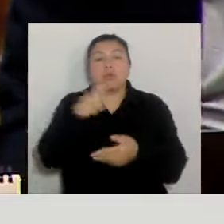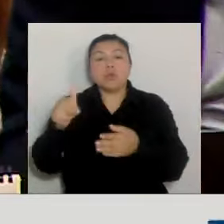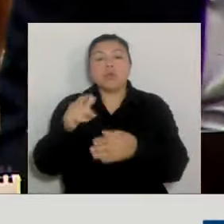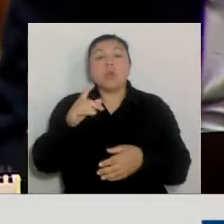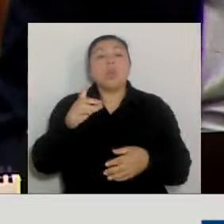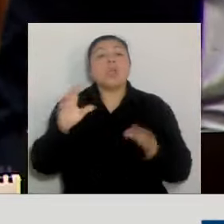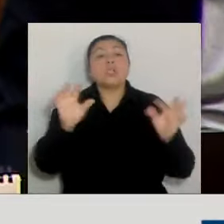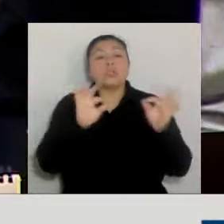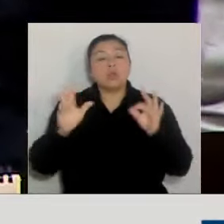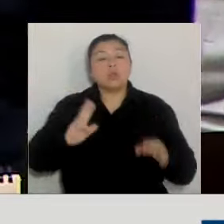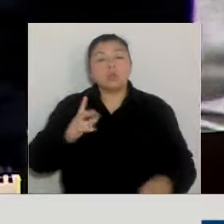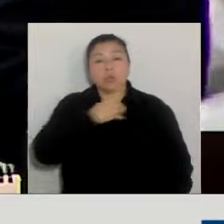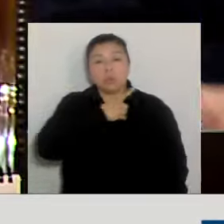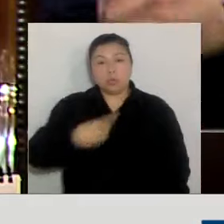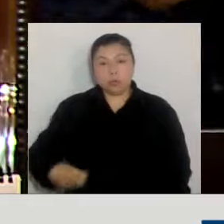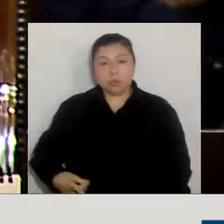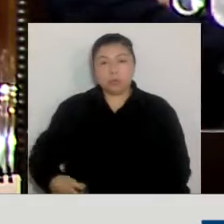señores Diputados